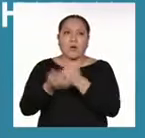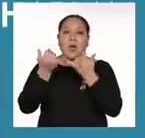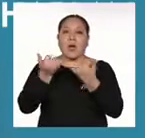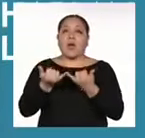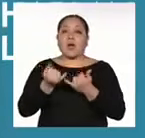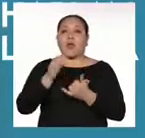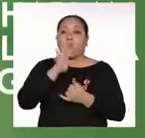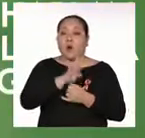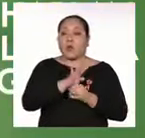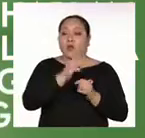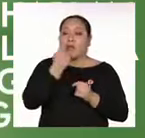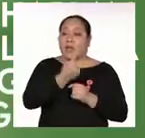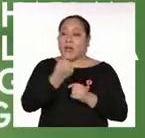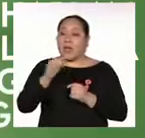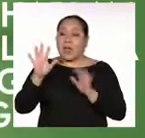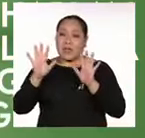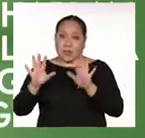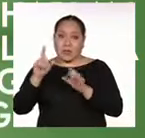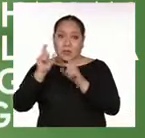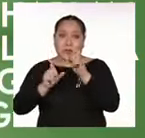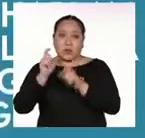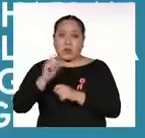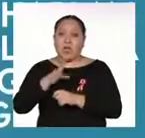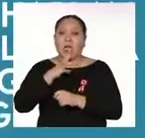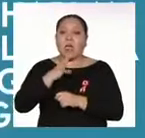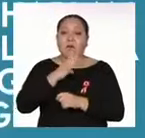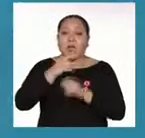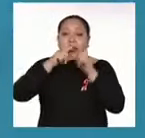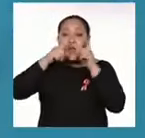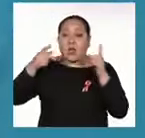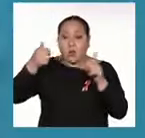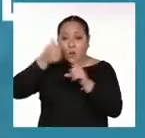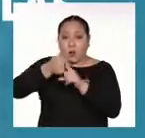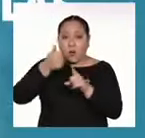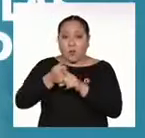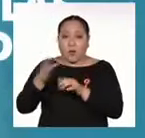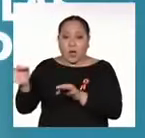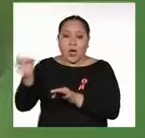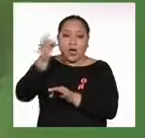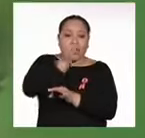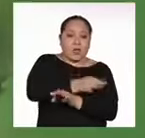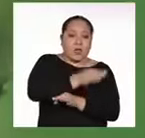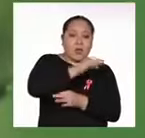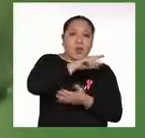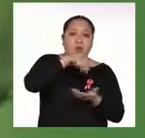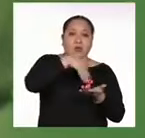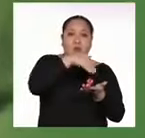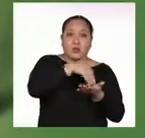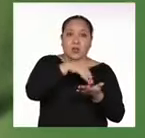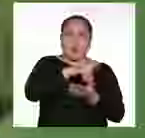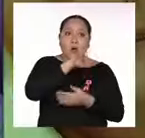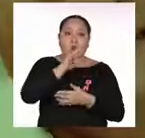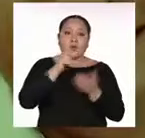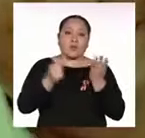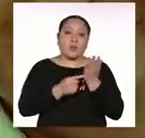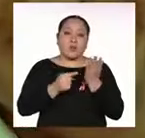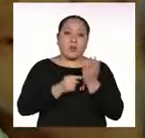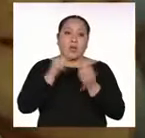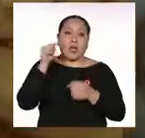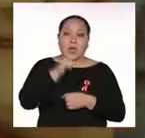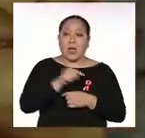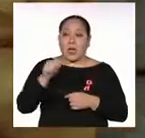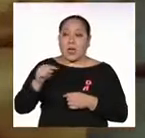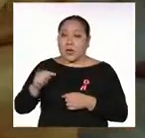Actualmente, 4 de cada 10 personas que hablan una lengua indígena u originaria han migrado a las ciudades y hacen uso de la tecnología.